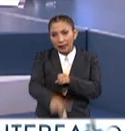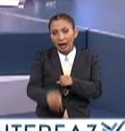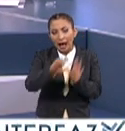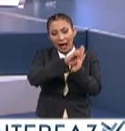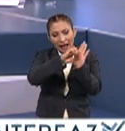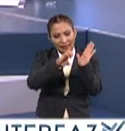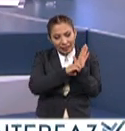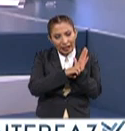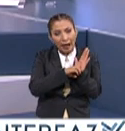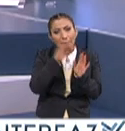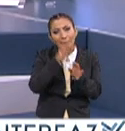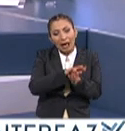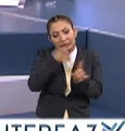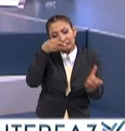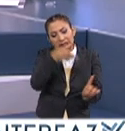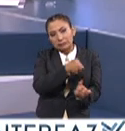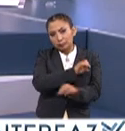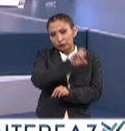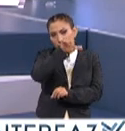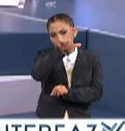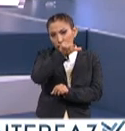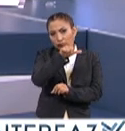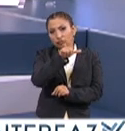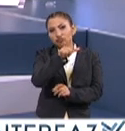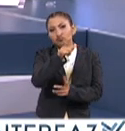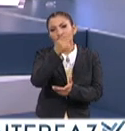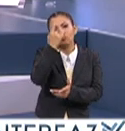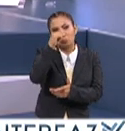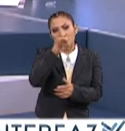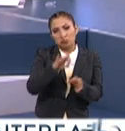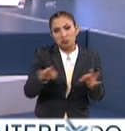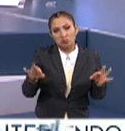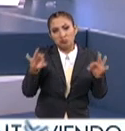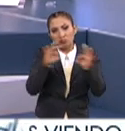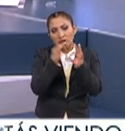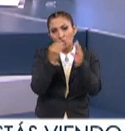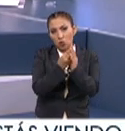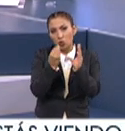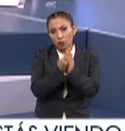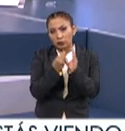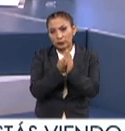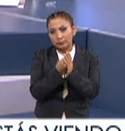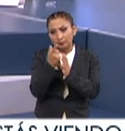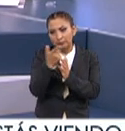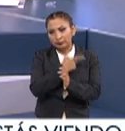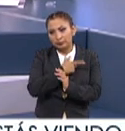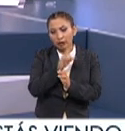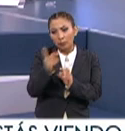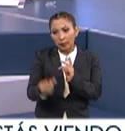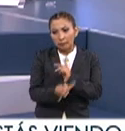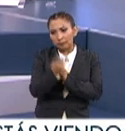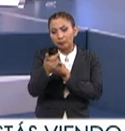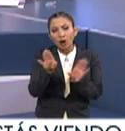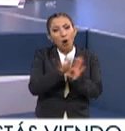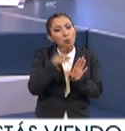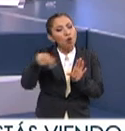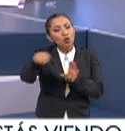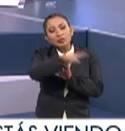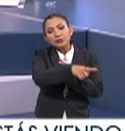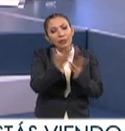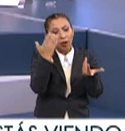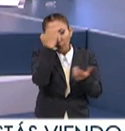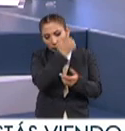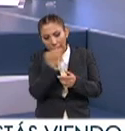La ética, sobre todo en la parte profesional. Creo que es muy importante este curso, por eso me gustaría hacerle esta pregunta. ¿Cómo ustedes la